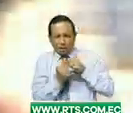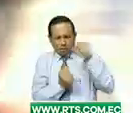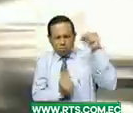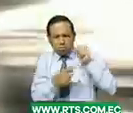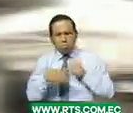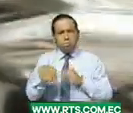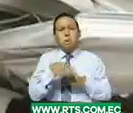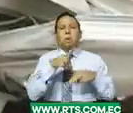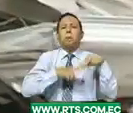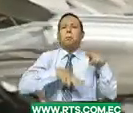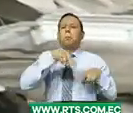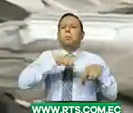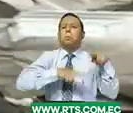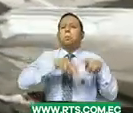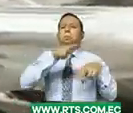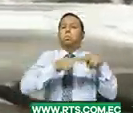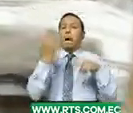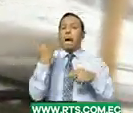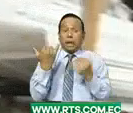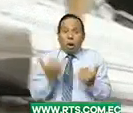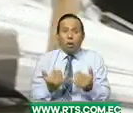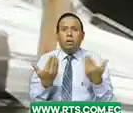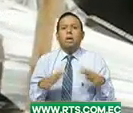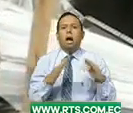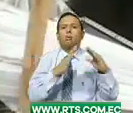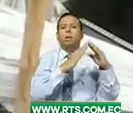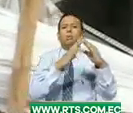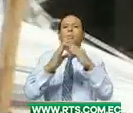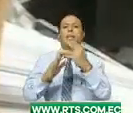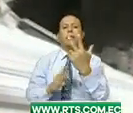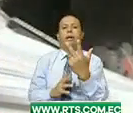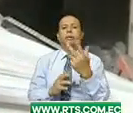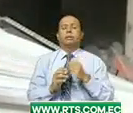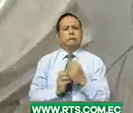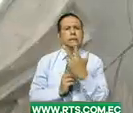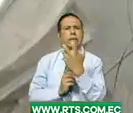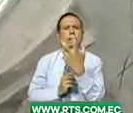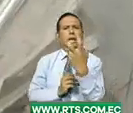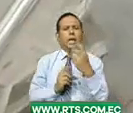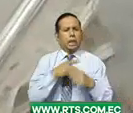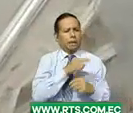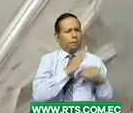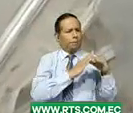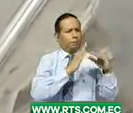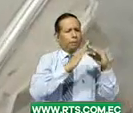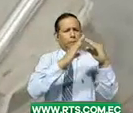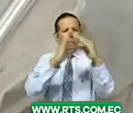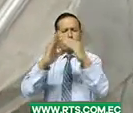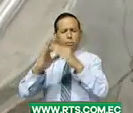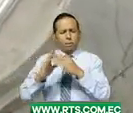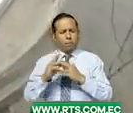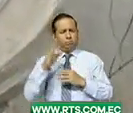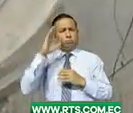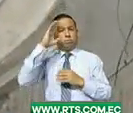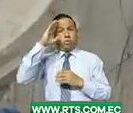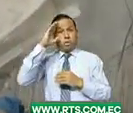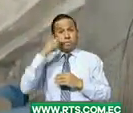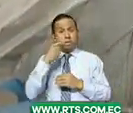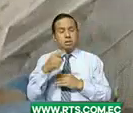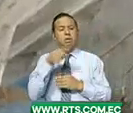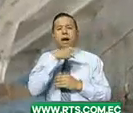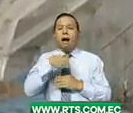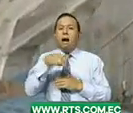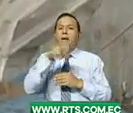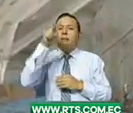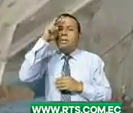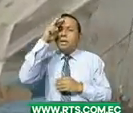con bloques. Los 13 inmuebles permanecían vacíos y según la policía, estas construcciones permitían el desarrollo de